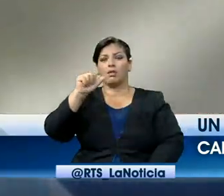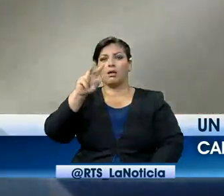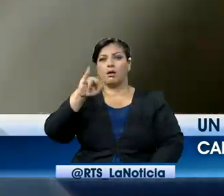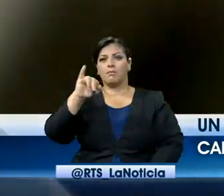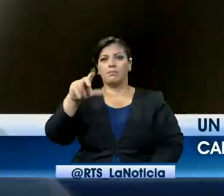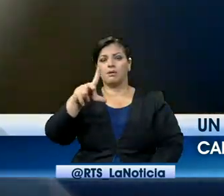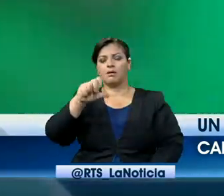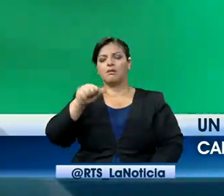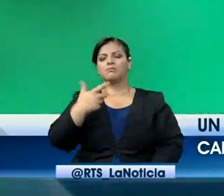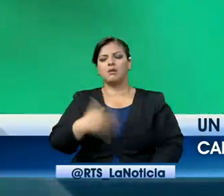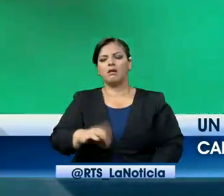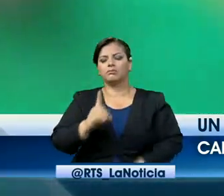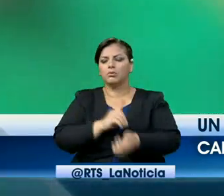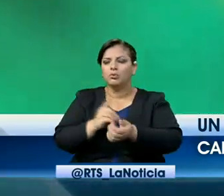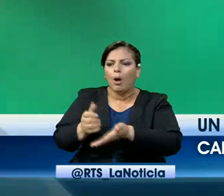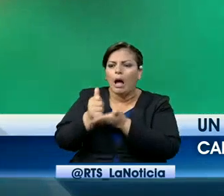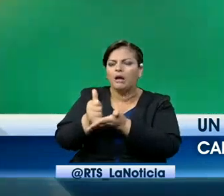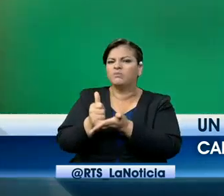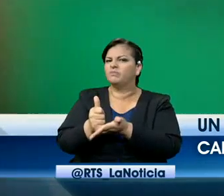de Manta.